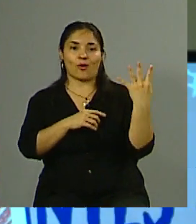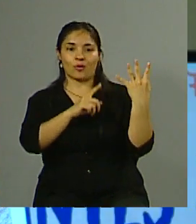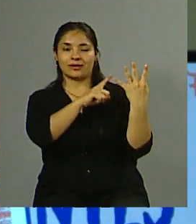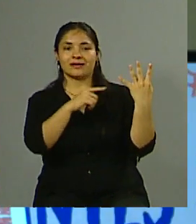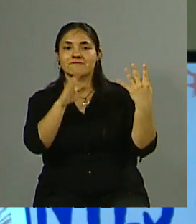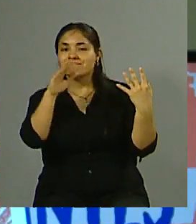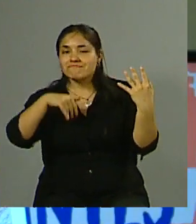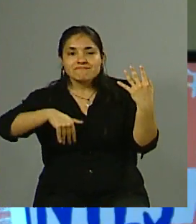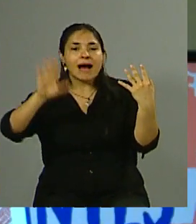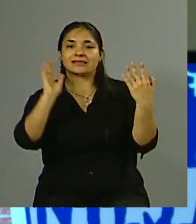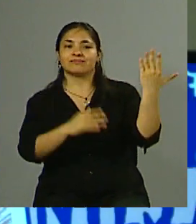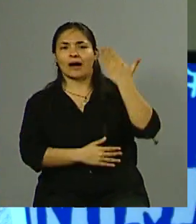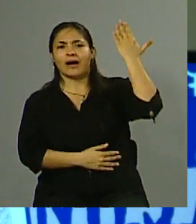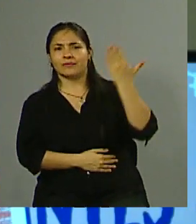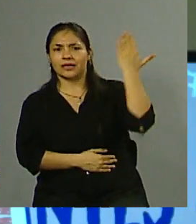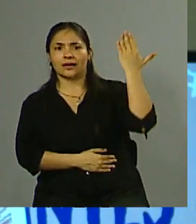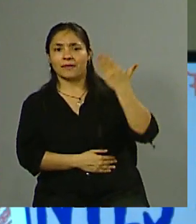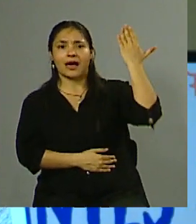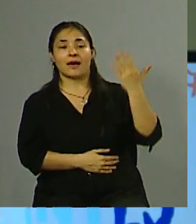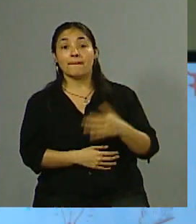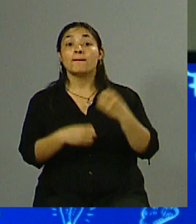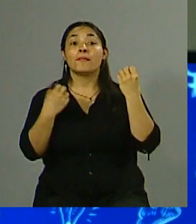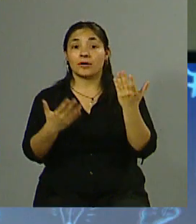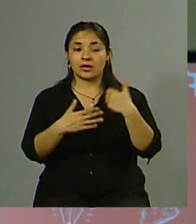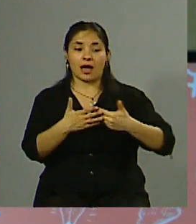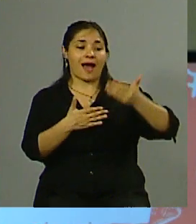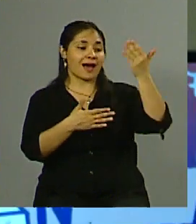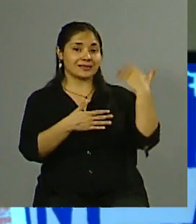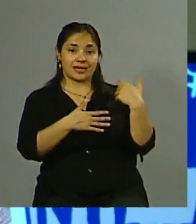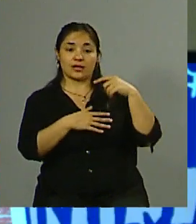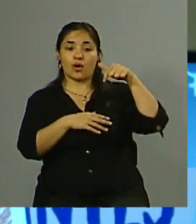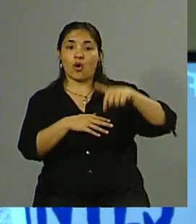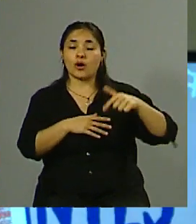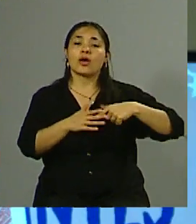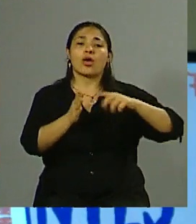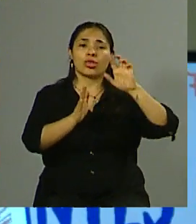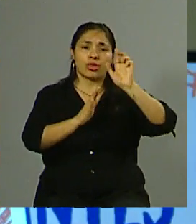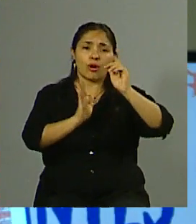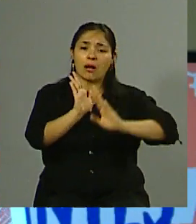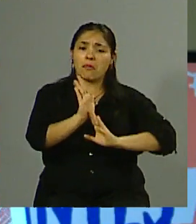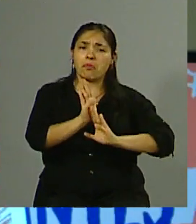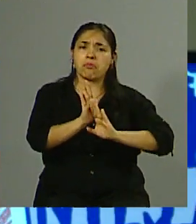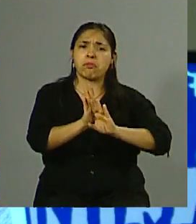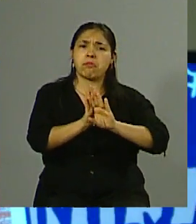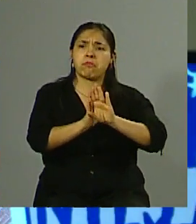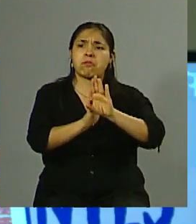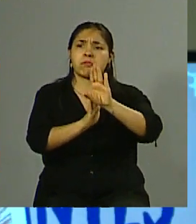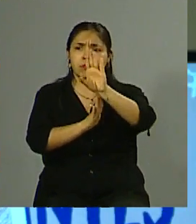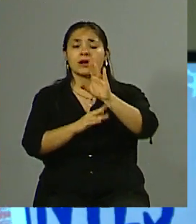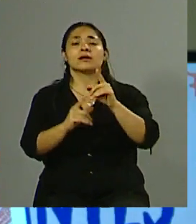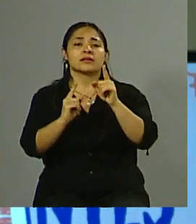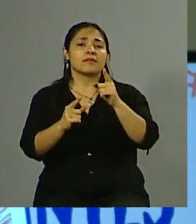ser sobre todo dulce, teniendo en cuenta que el dólar entre ayer y hoy viene aumentando y también la